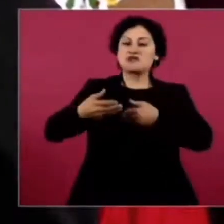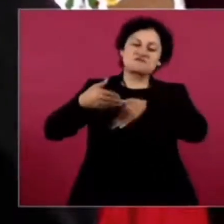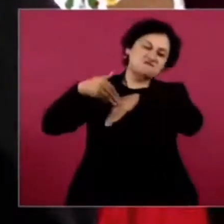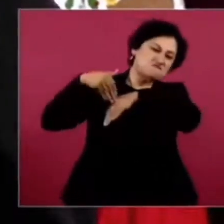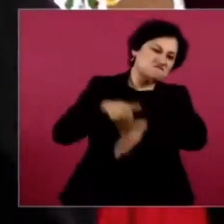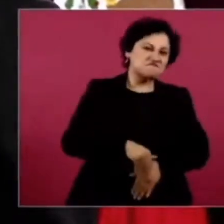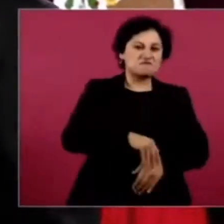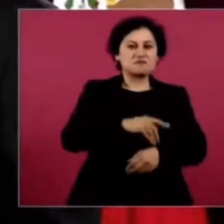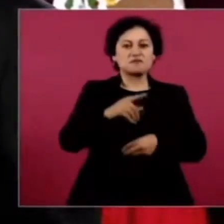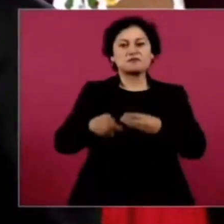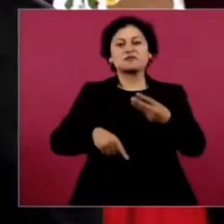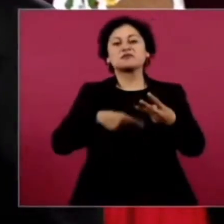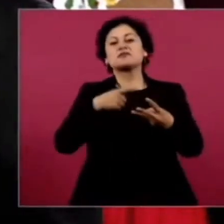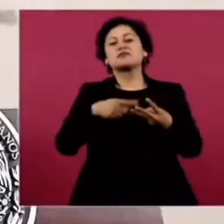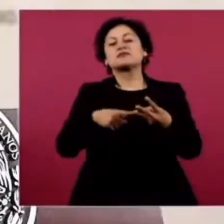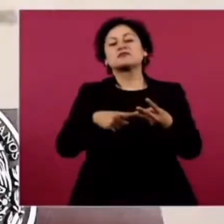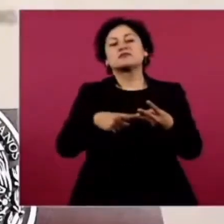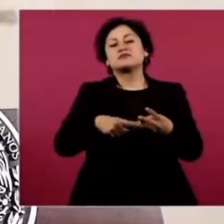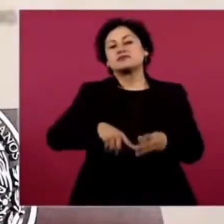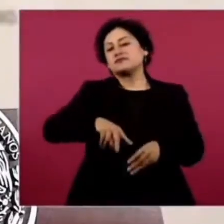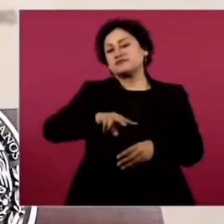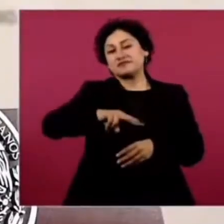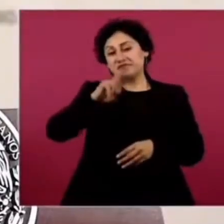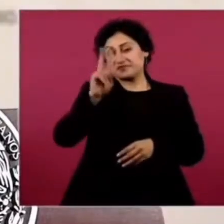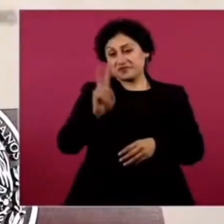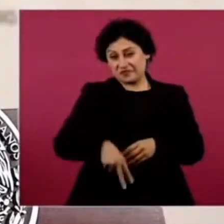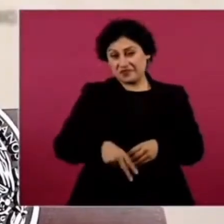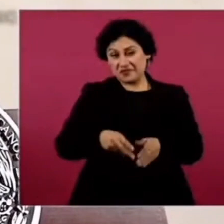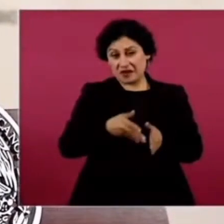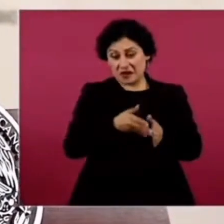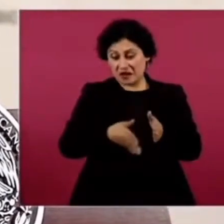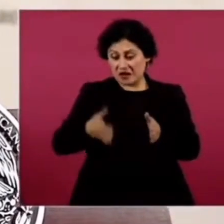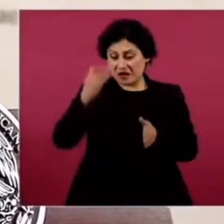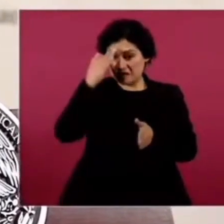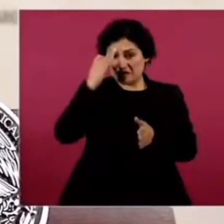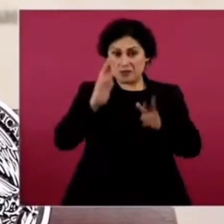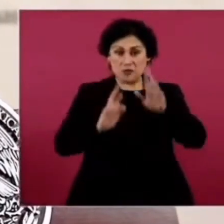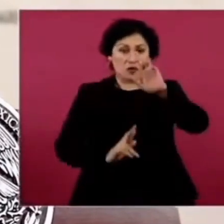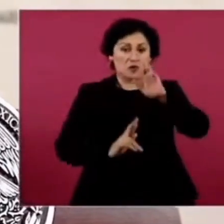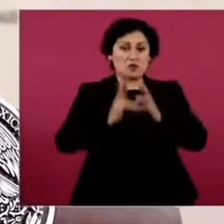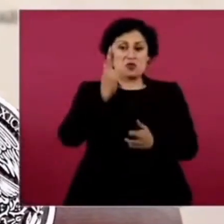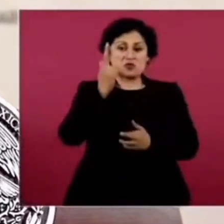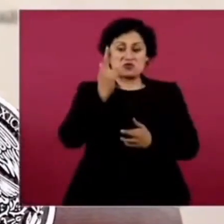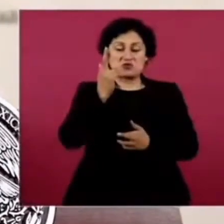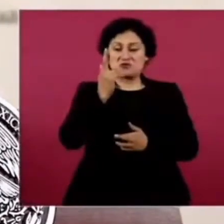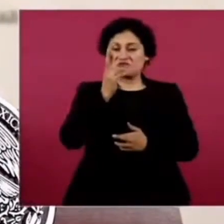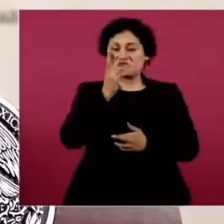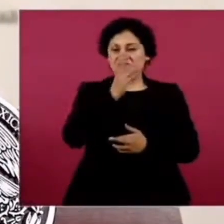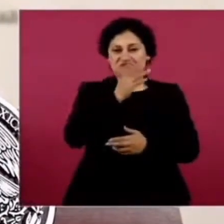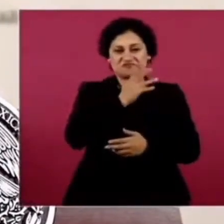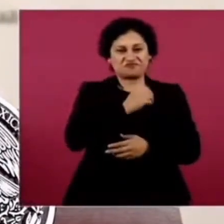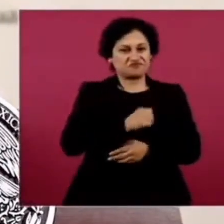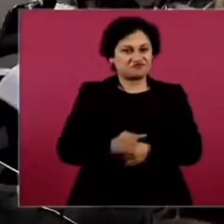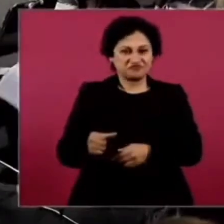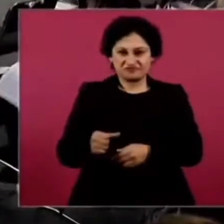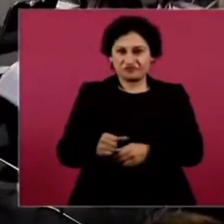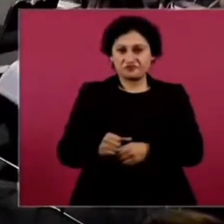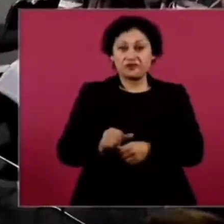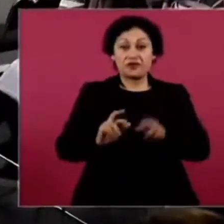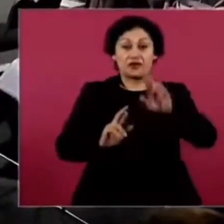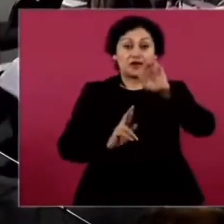La revolución no pudo con eso. Y los gobiernos posrevolucionarios